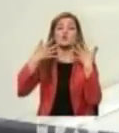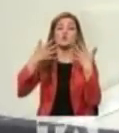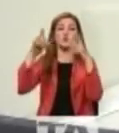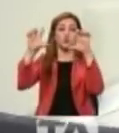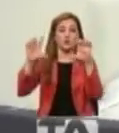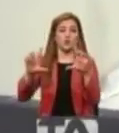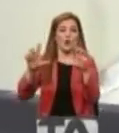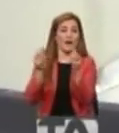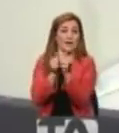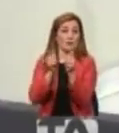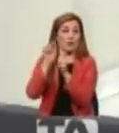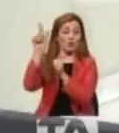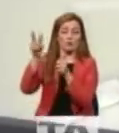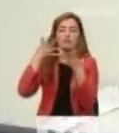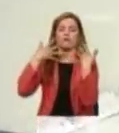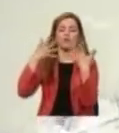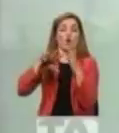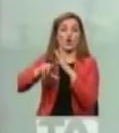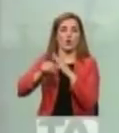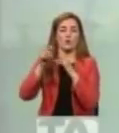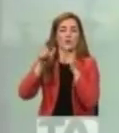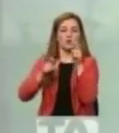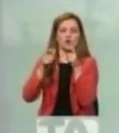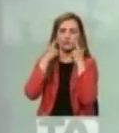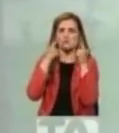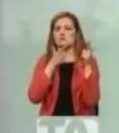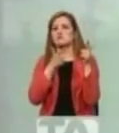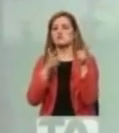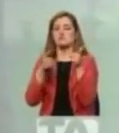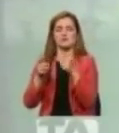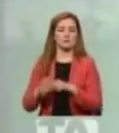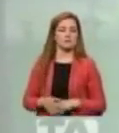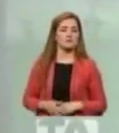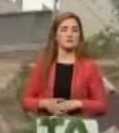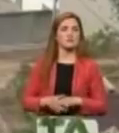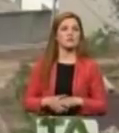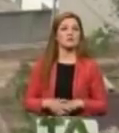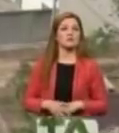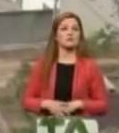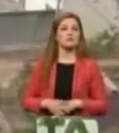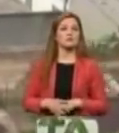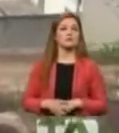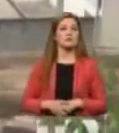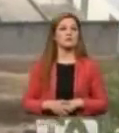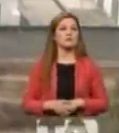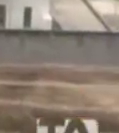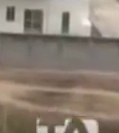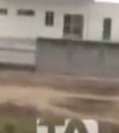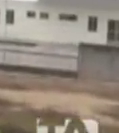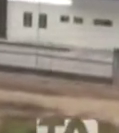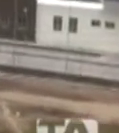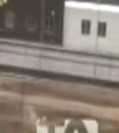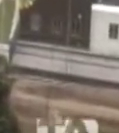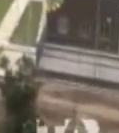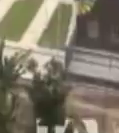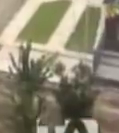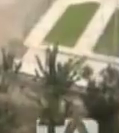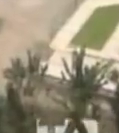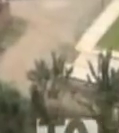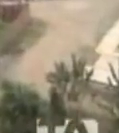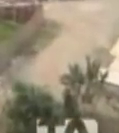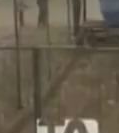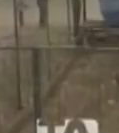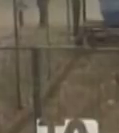los implementos, como los aires acondicionados que ya se instalaron. Desde San Francisco de Lónsole, al norte